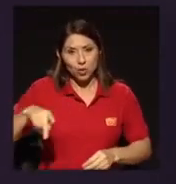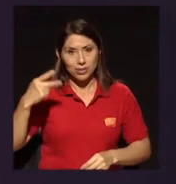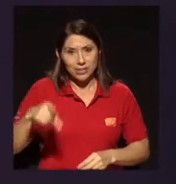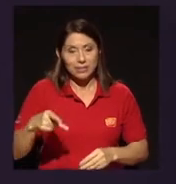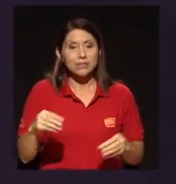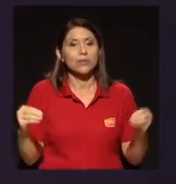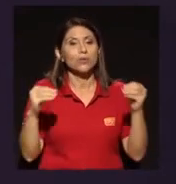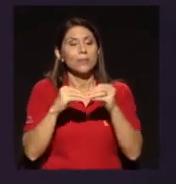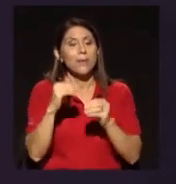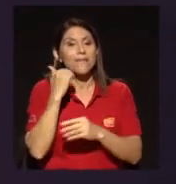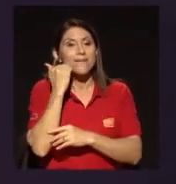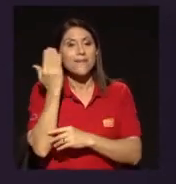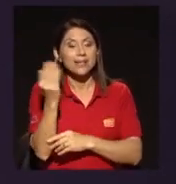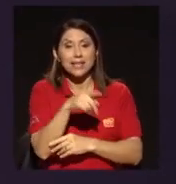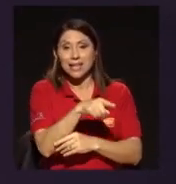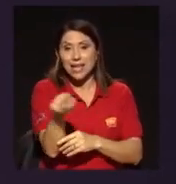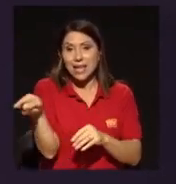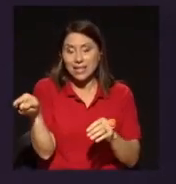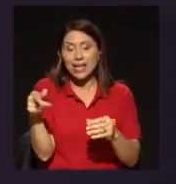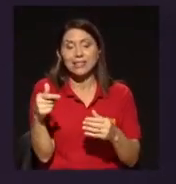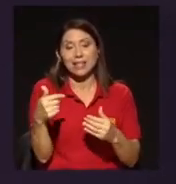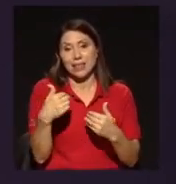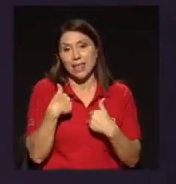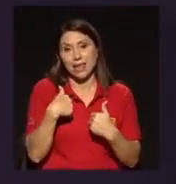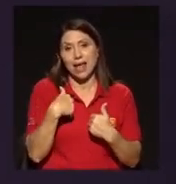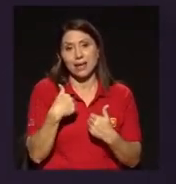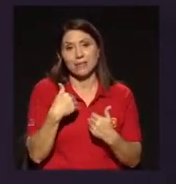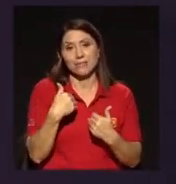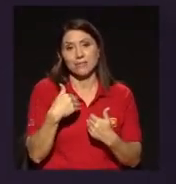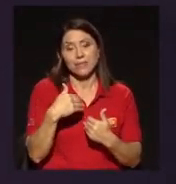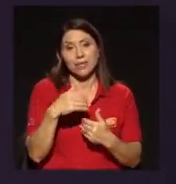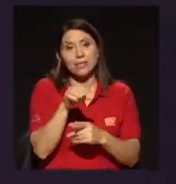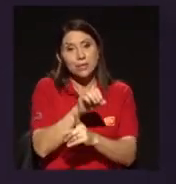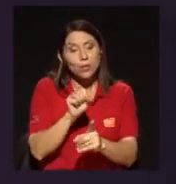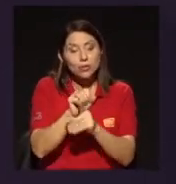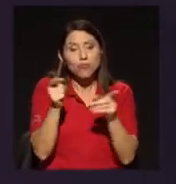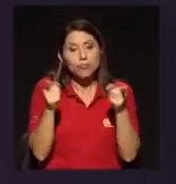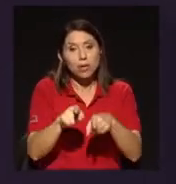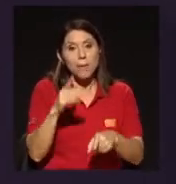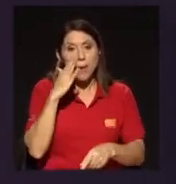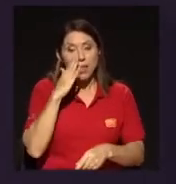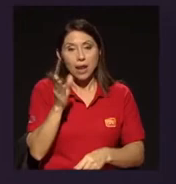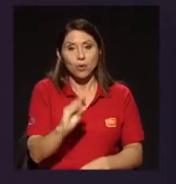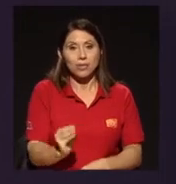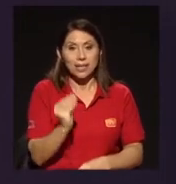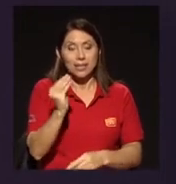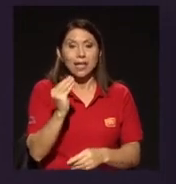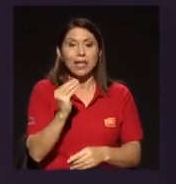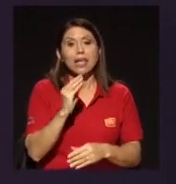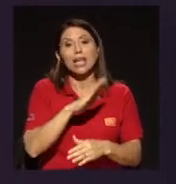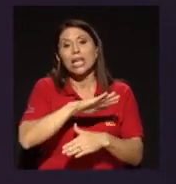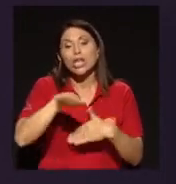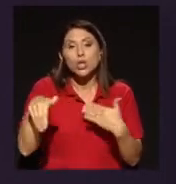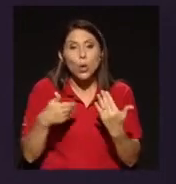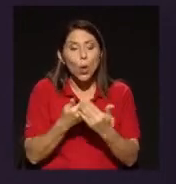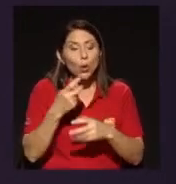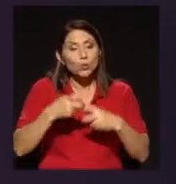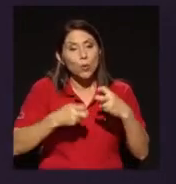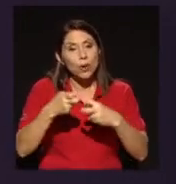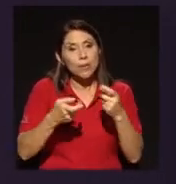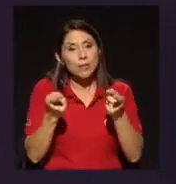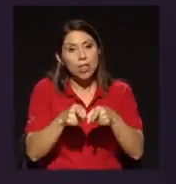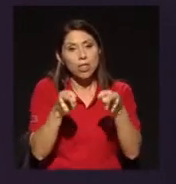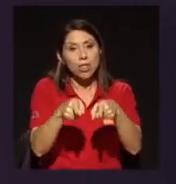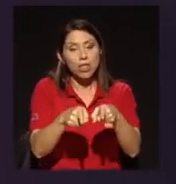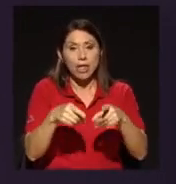más fácil, ¿verdad?, que ellas puedan tener esta condición de madre adolescente y todos los problemas que van a venir como consecuencia,